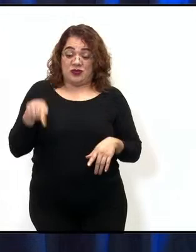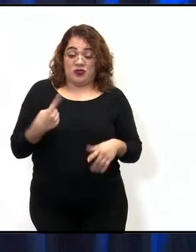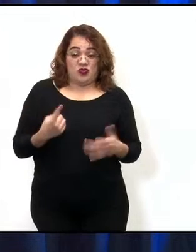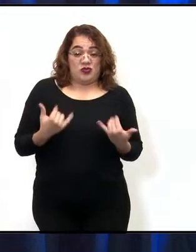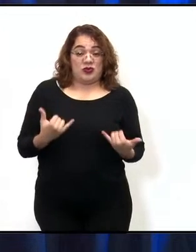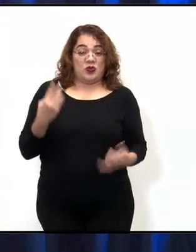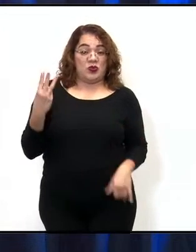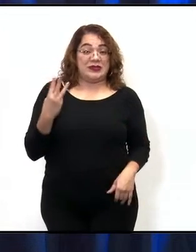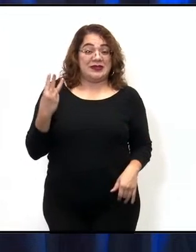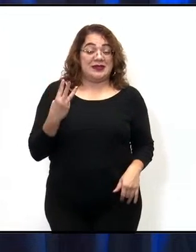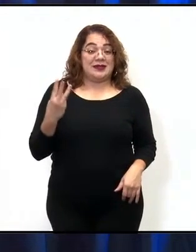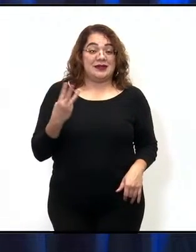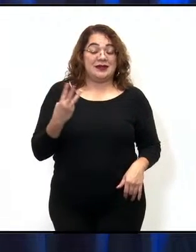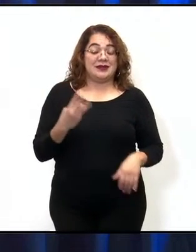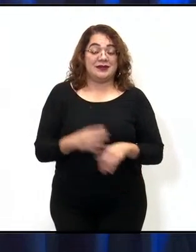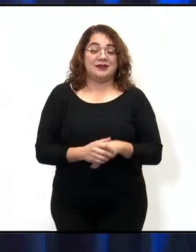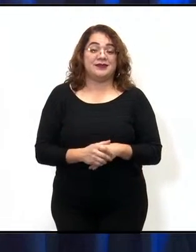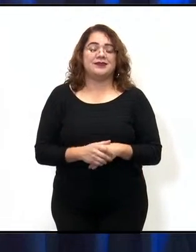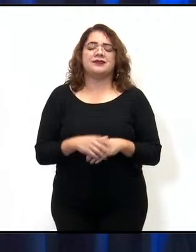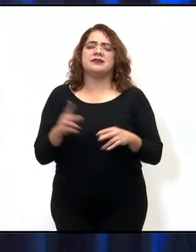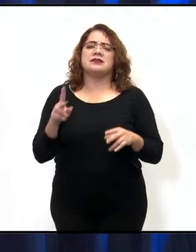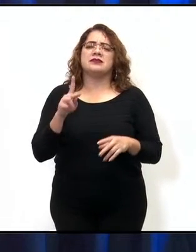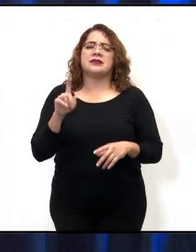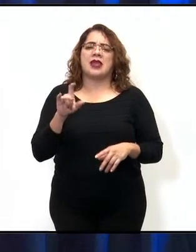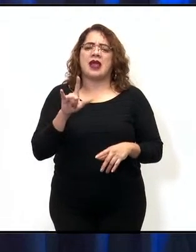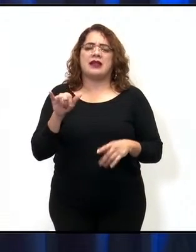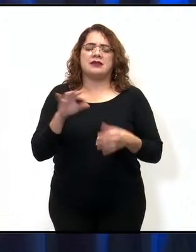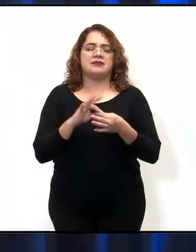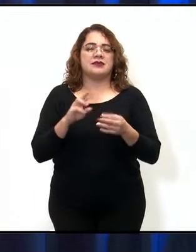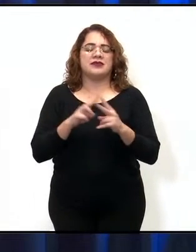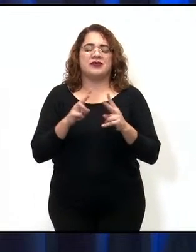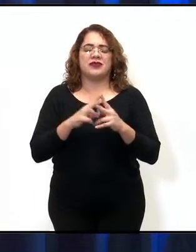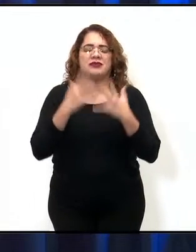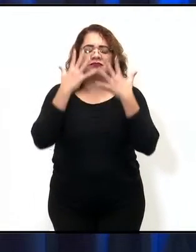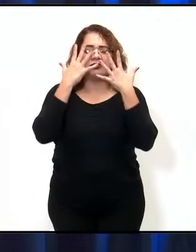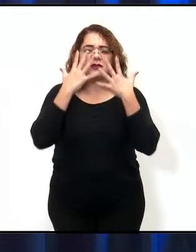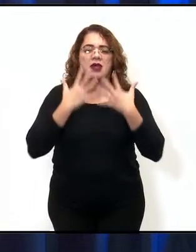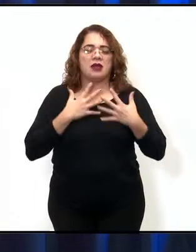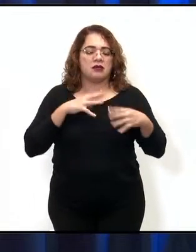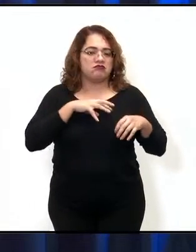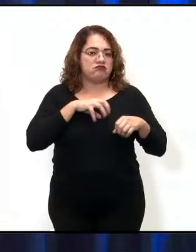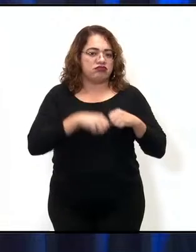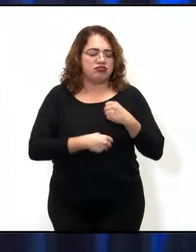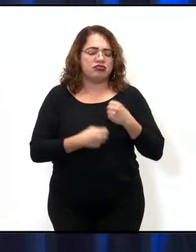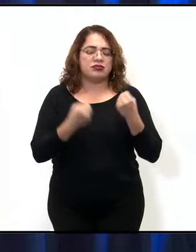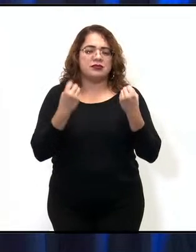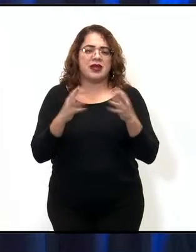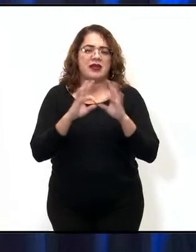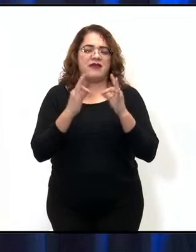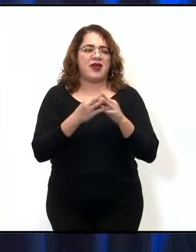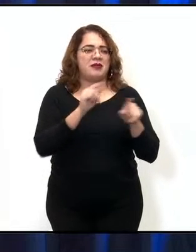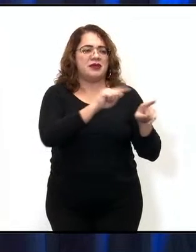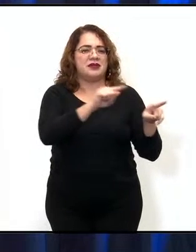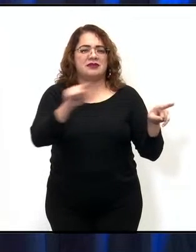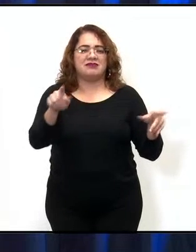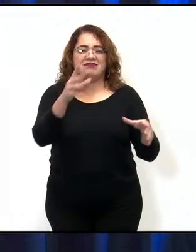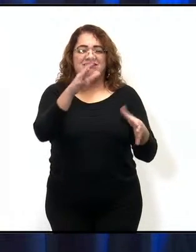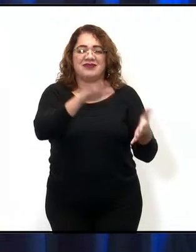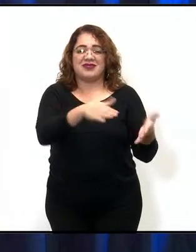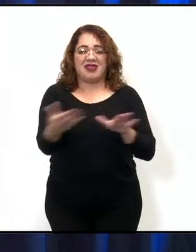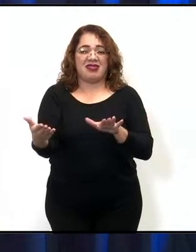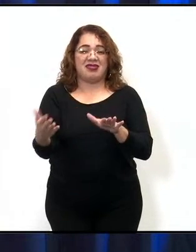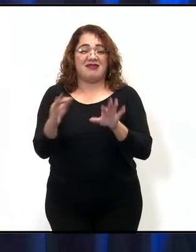miércoles. Informó que se encuentra triste por estas familias y por nuestra ciudad en la situación en la cual estamos, y